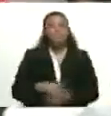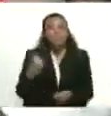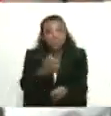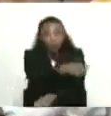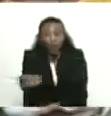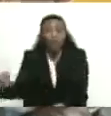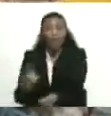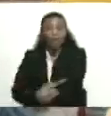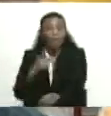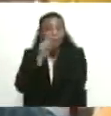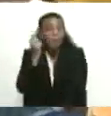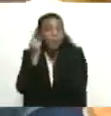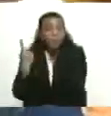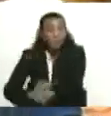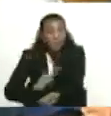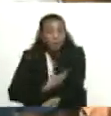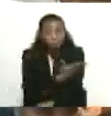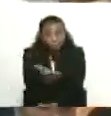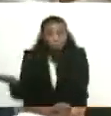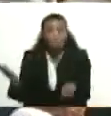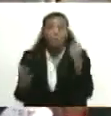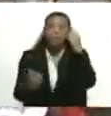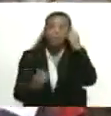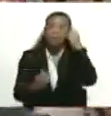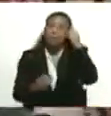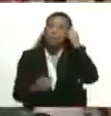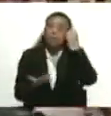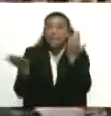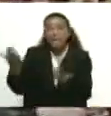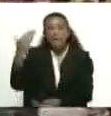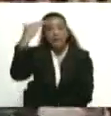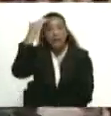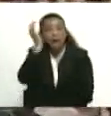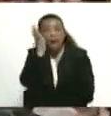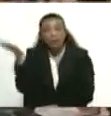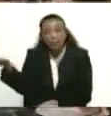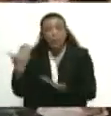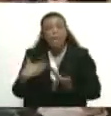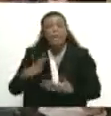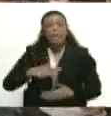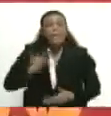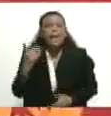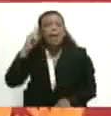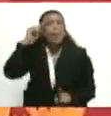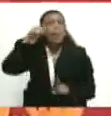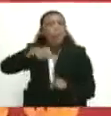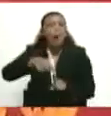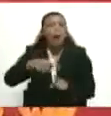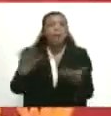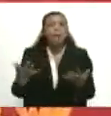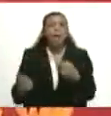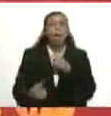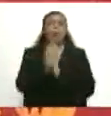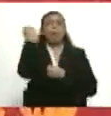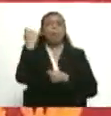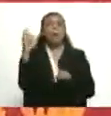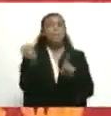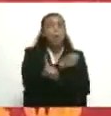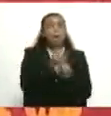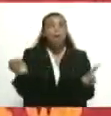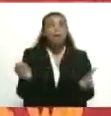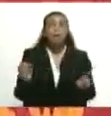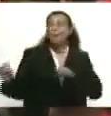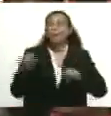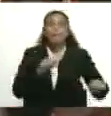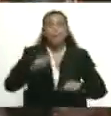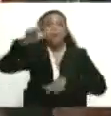hermanas, ¿cuál es, querida compañera Carmen, Nahum, Pedro, cuál es el antídoto contra la violencia?